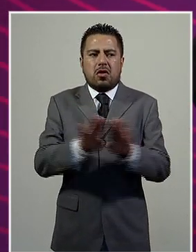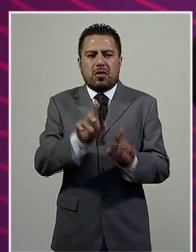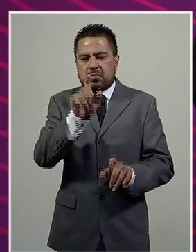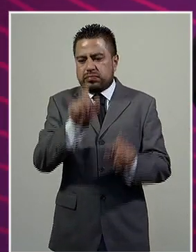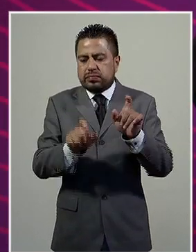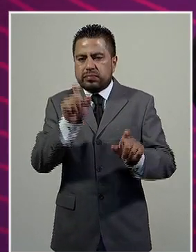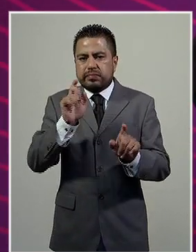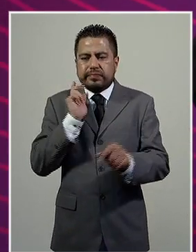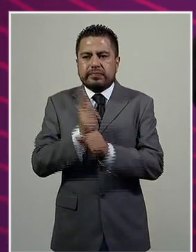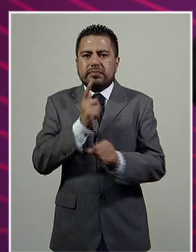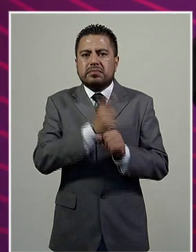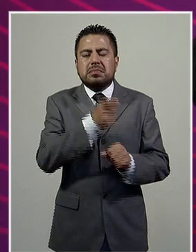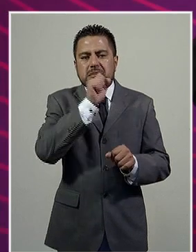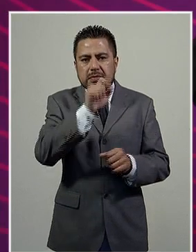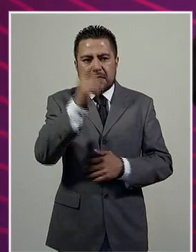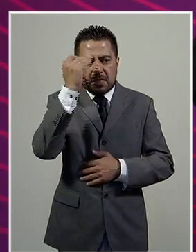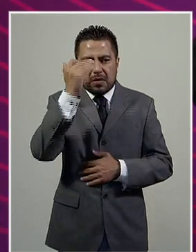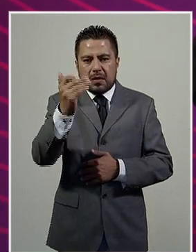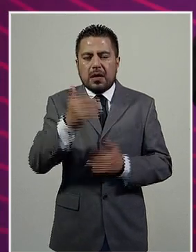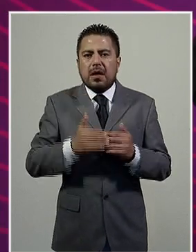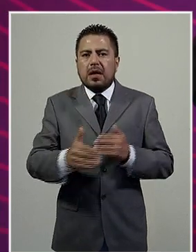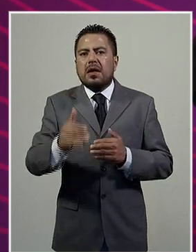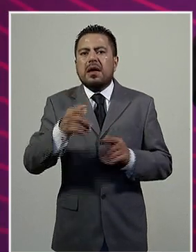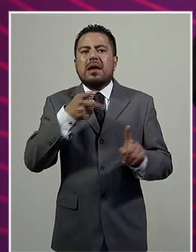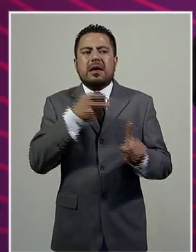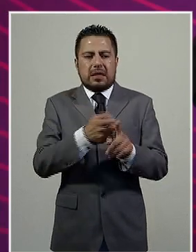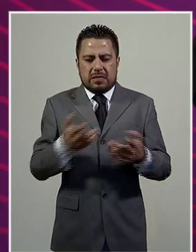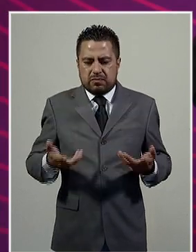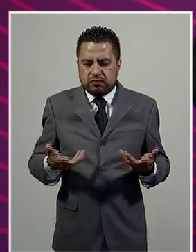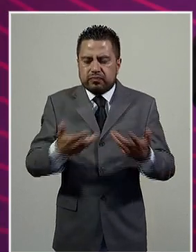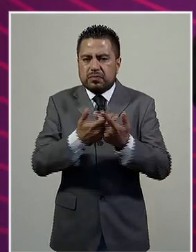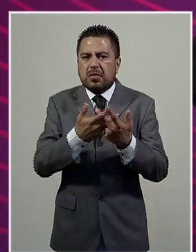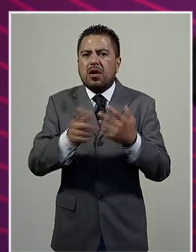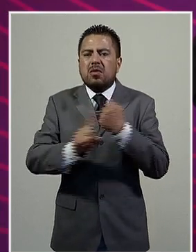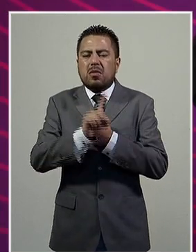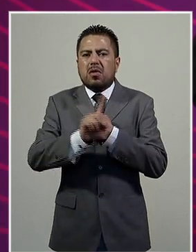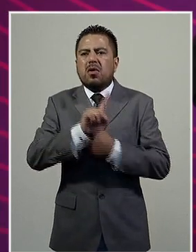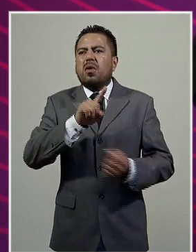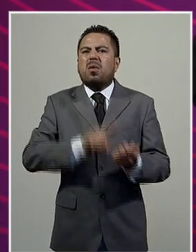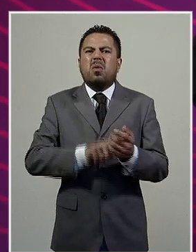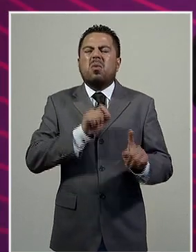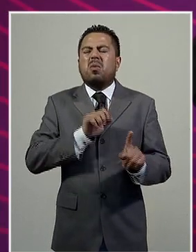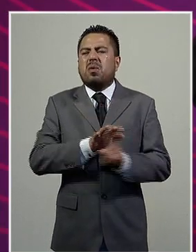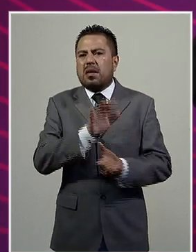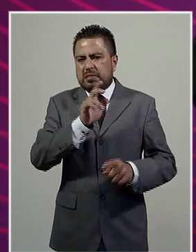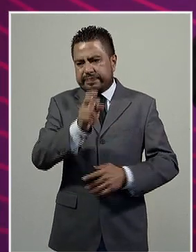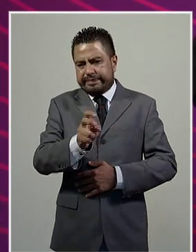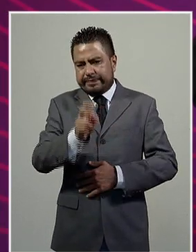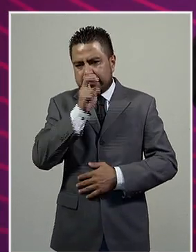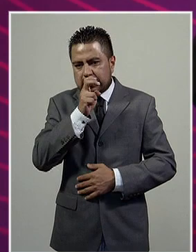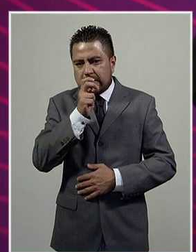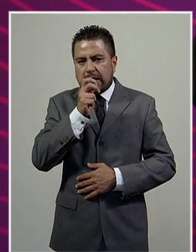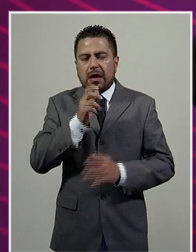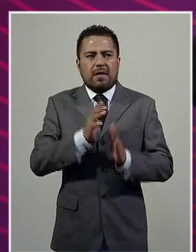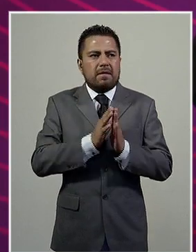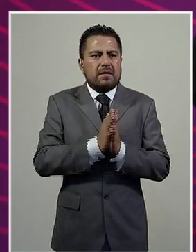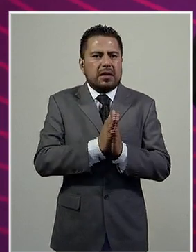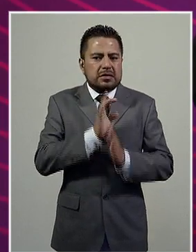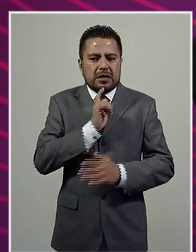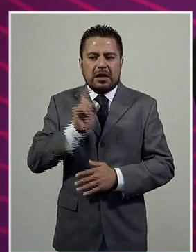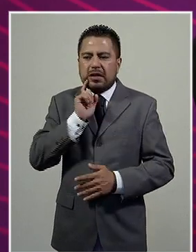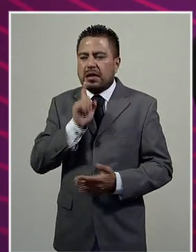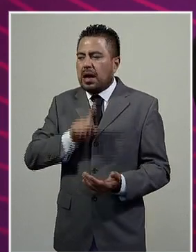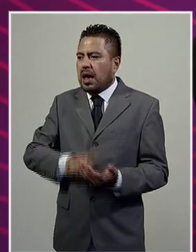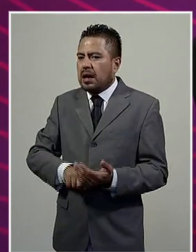ves, pero al mismo tiempo quizá viene aparejado con una situación de pues exigencia de favores sexuales